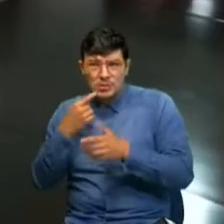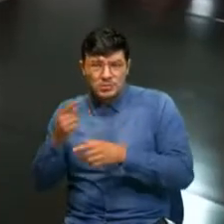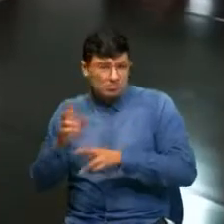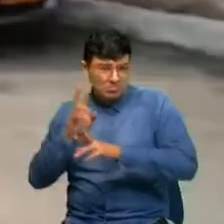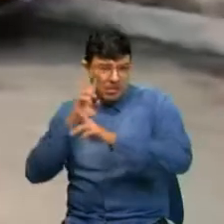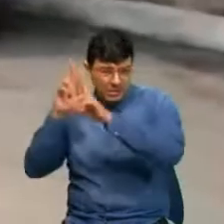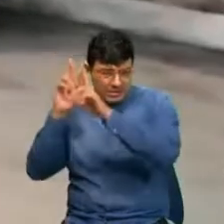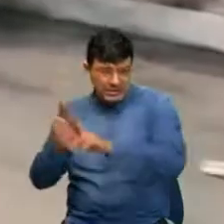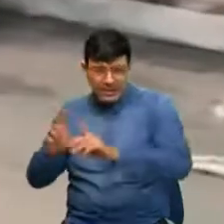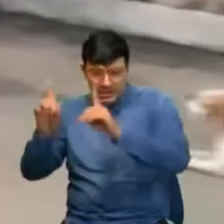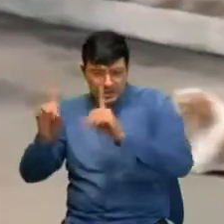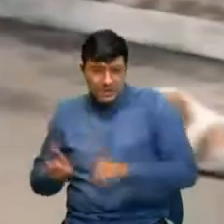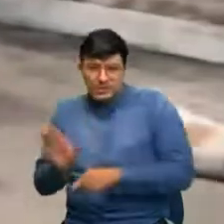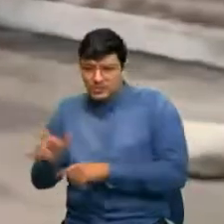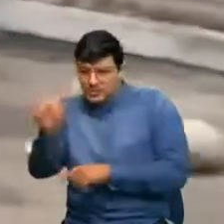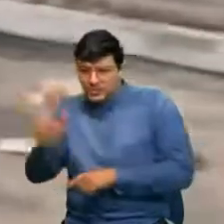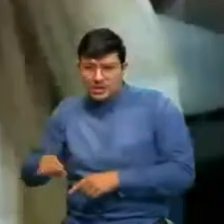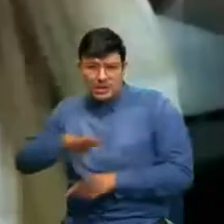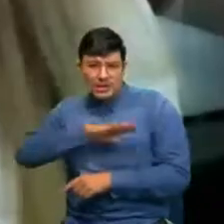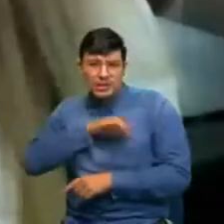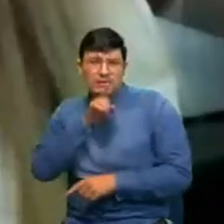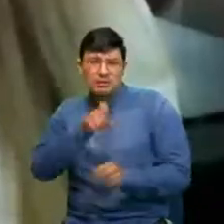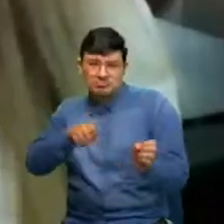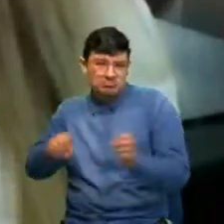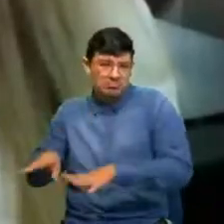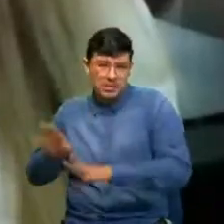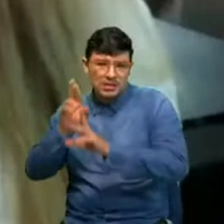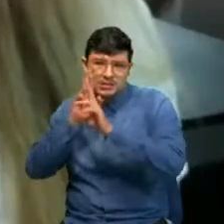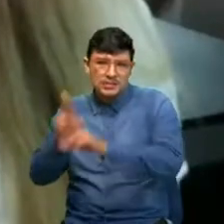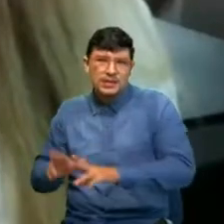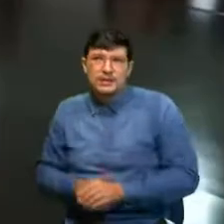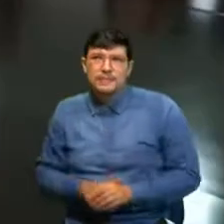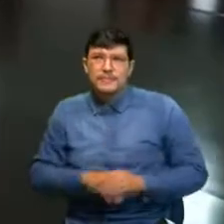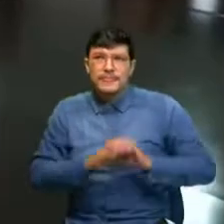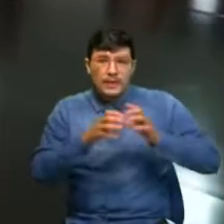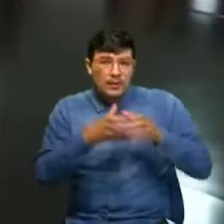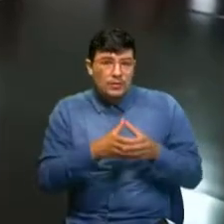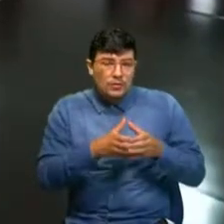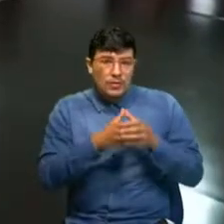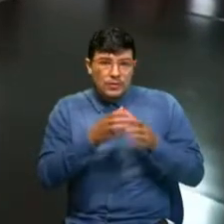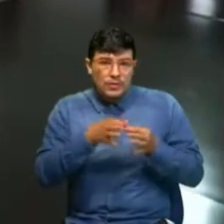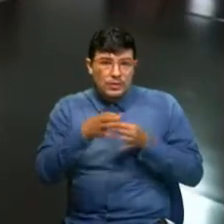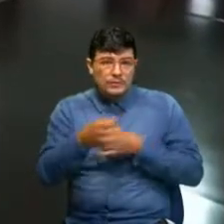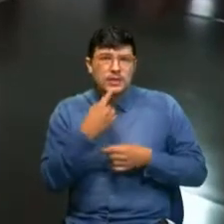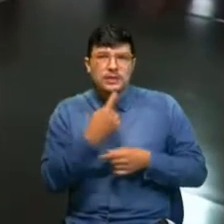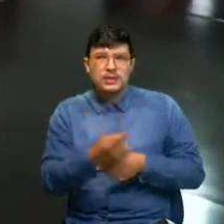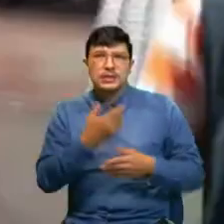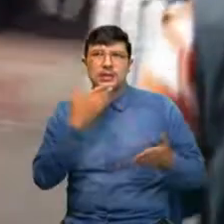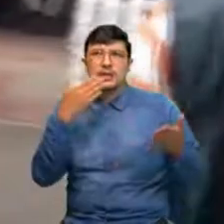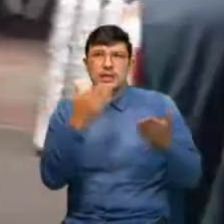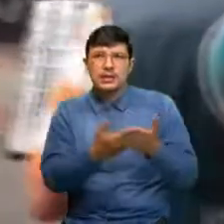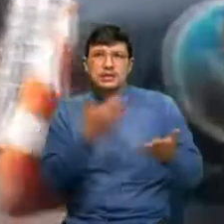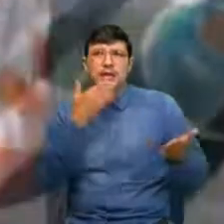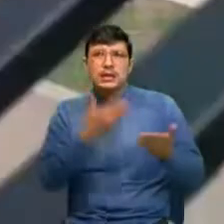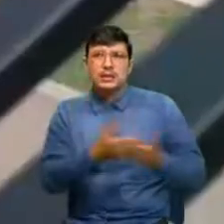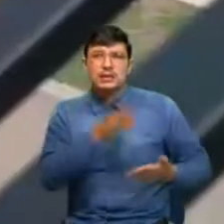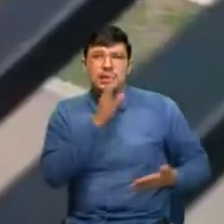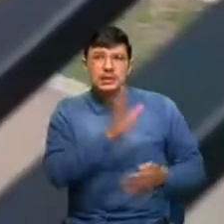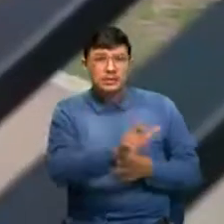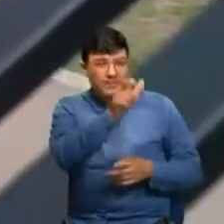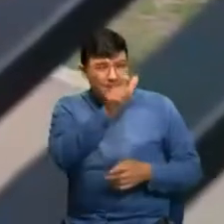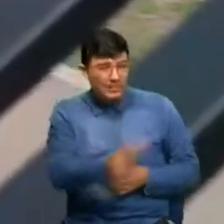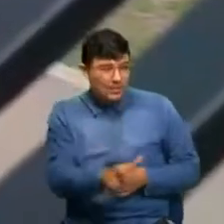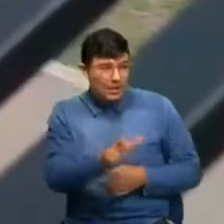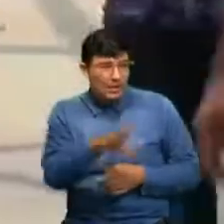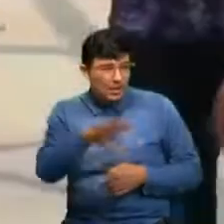la decisión tomada por el ingeniero Rodolfo Hernández. El gabinete municipal expresa profunda gratitud y admiración por el ingeniero Rodolfo